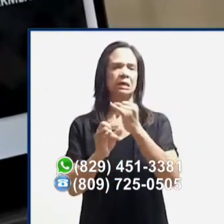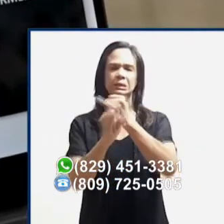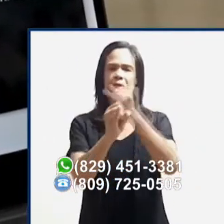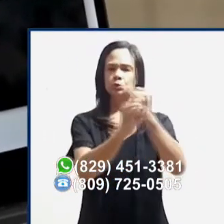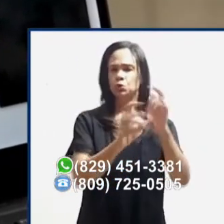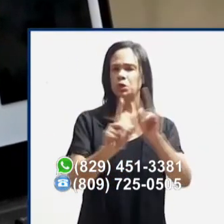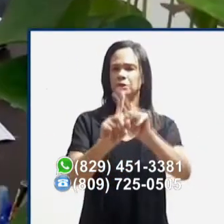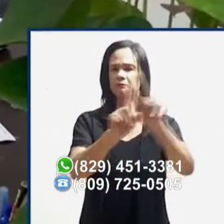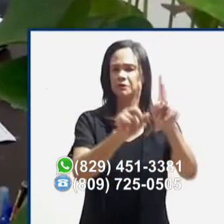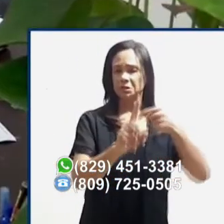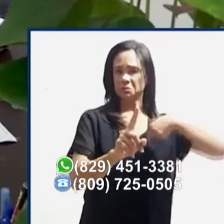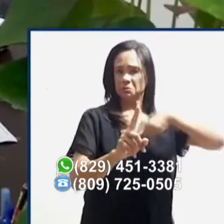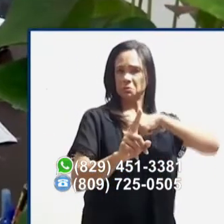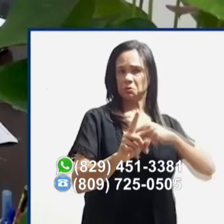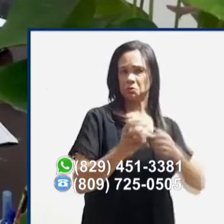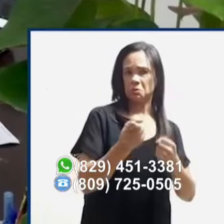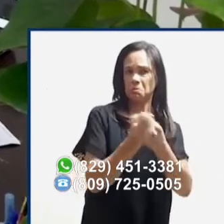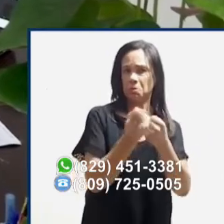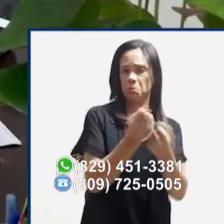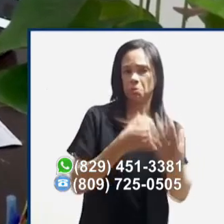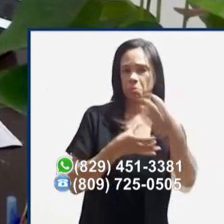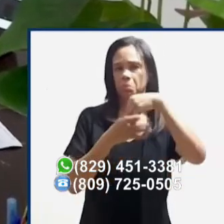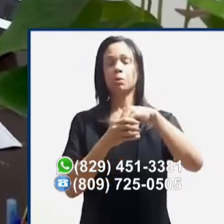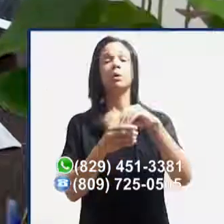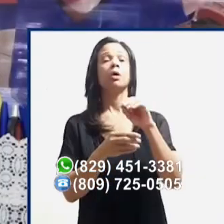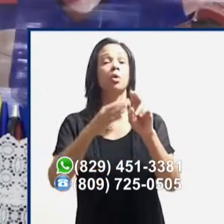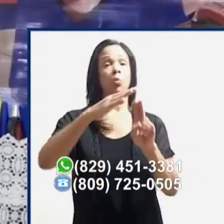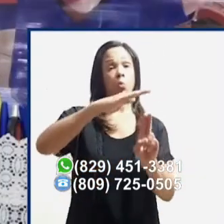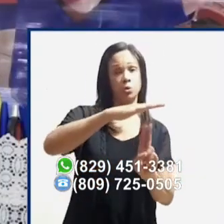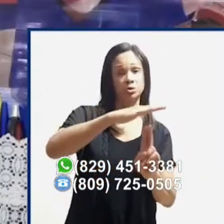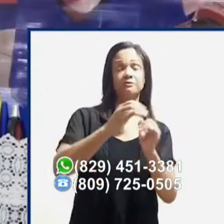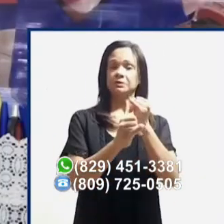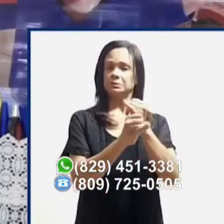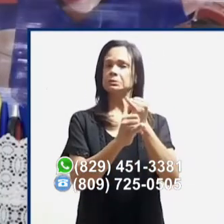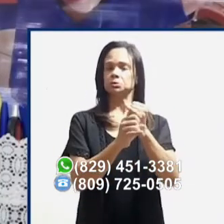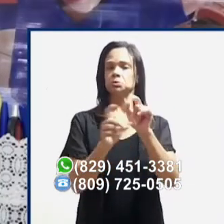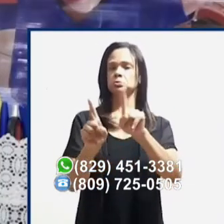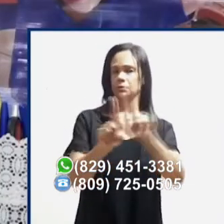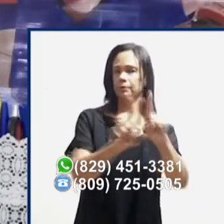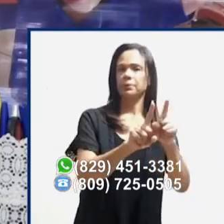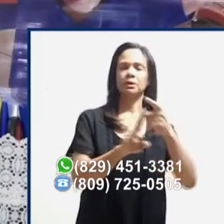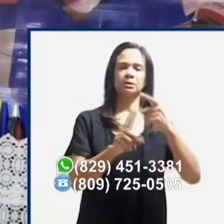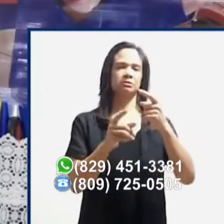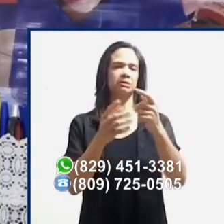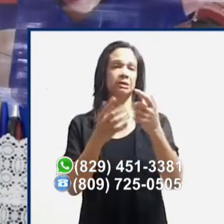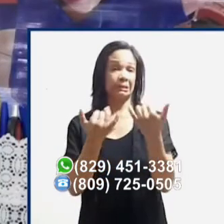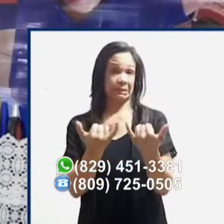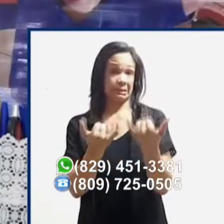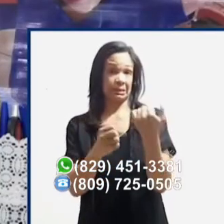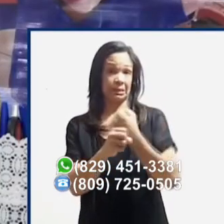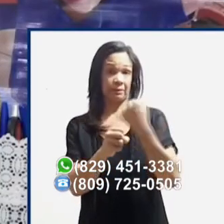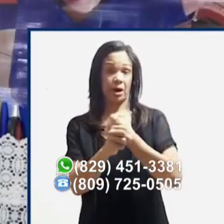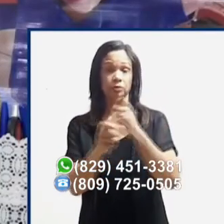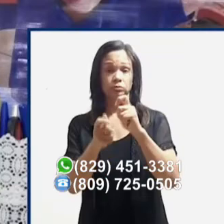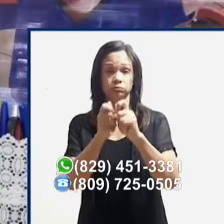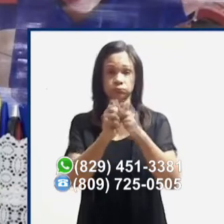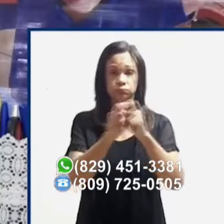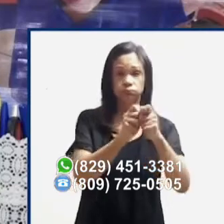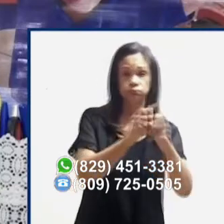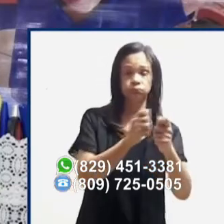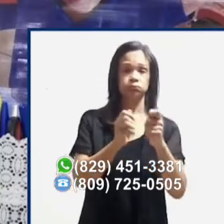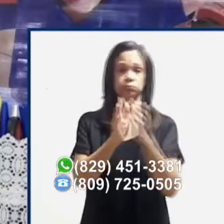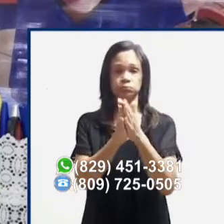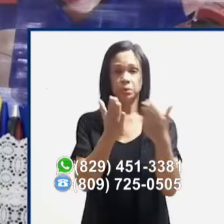o sea unos entran otros salen la viceministra de educación ligia pérez anunció que se incluirán